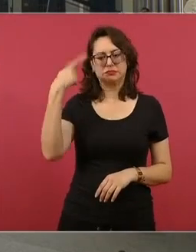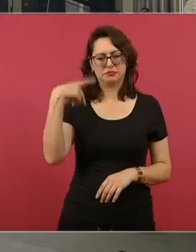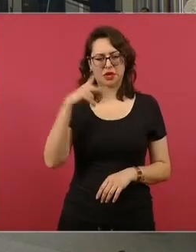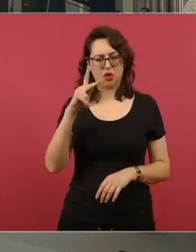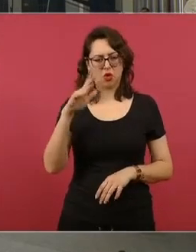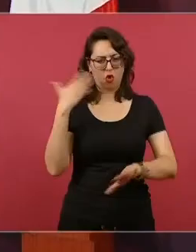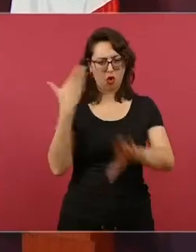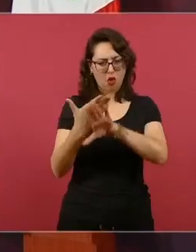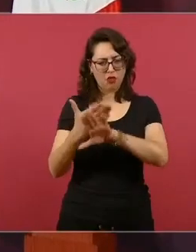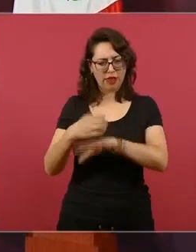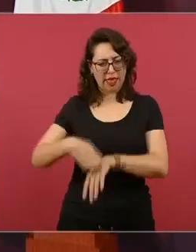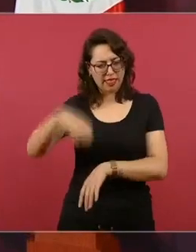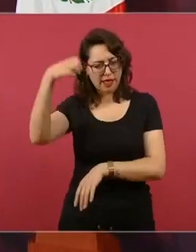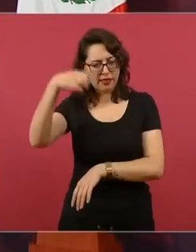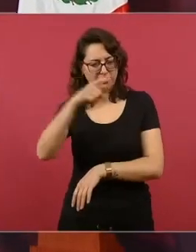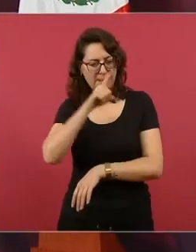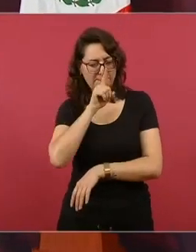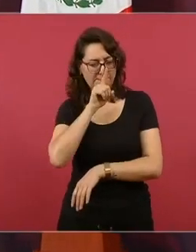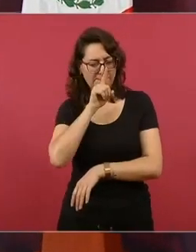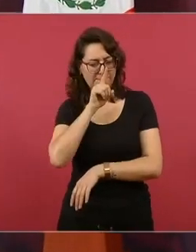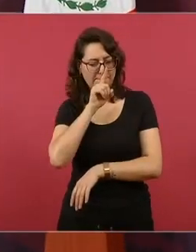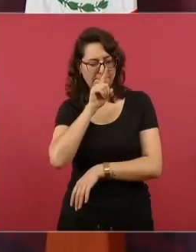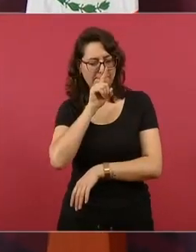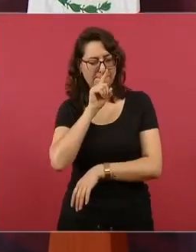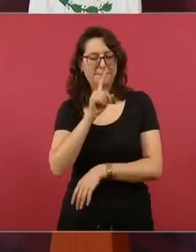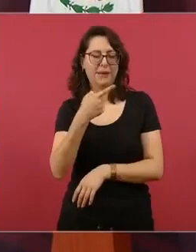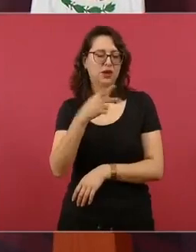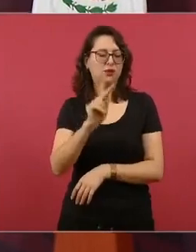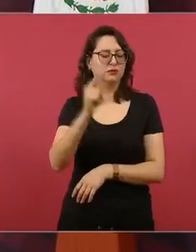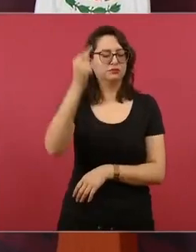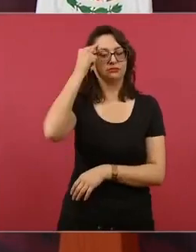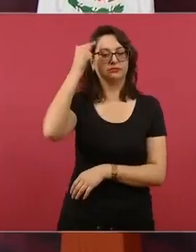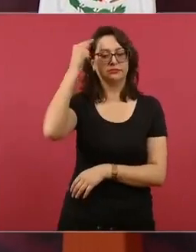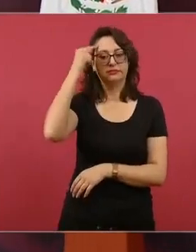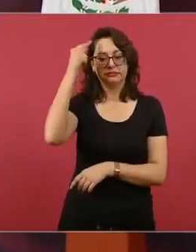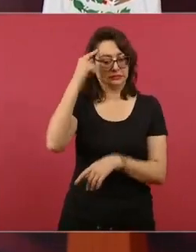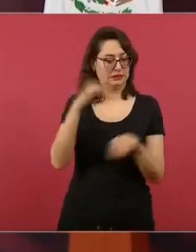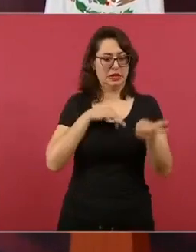pensión. Es, así piensan.